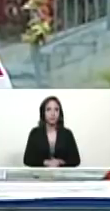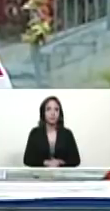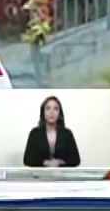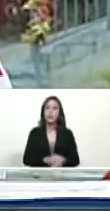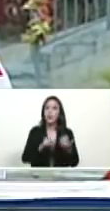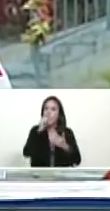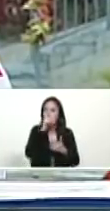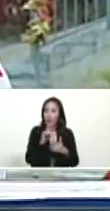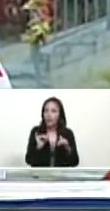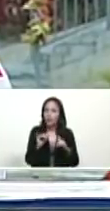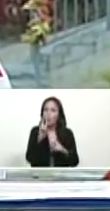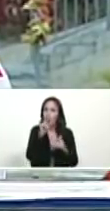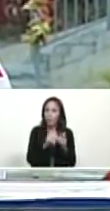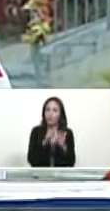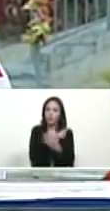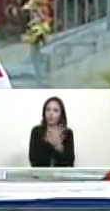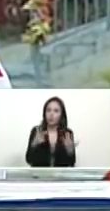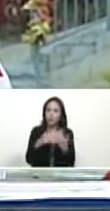nos planteamos